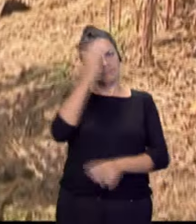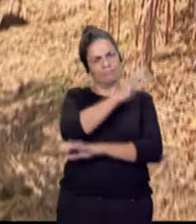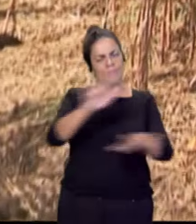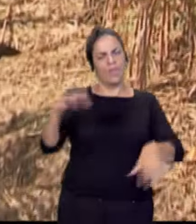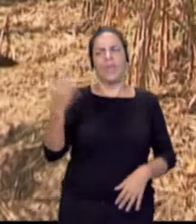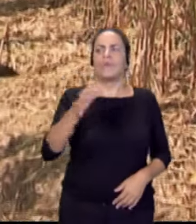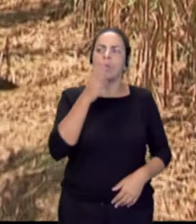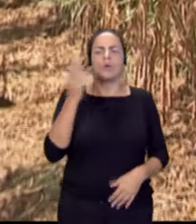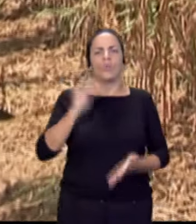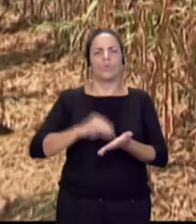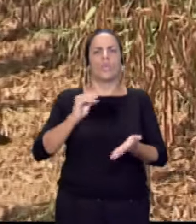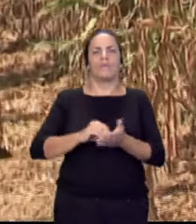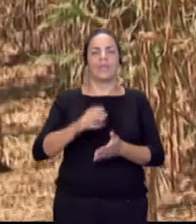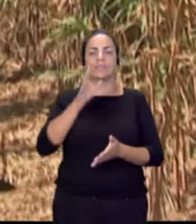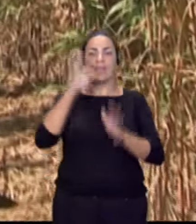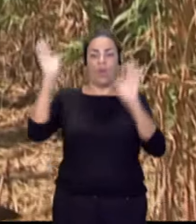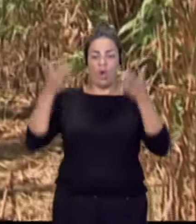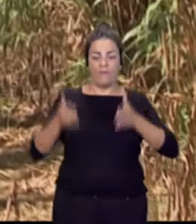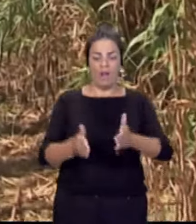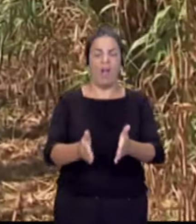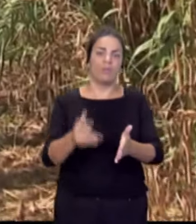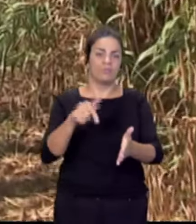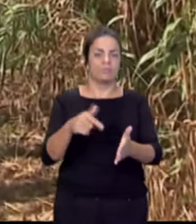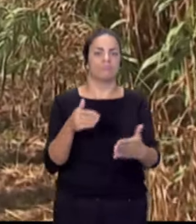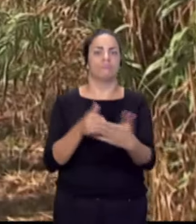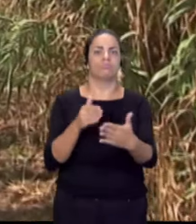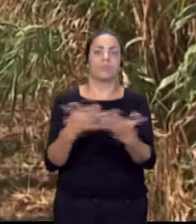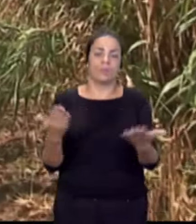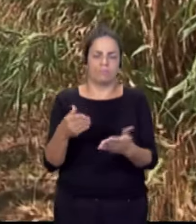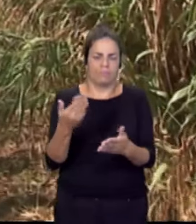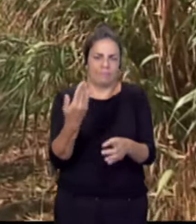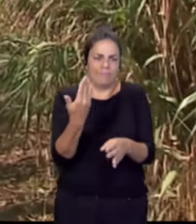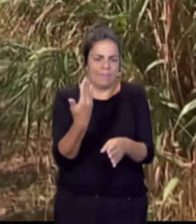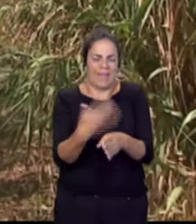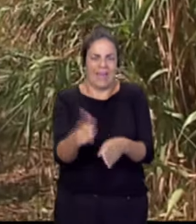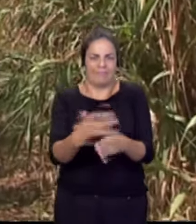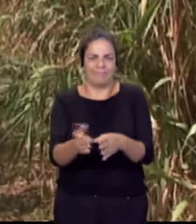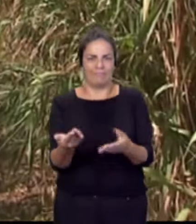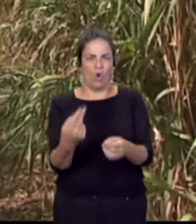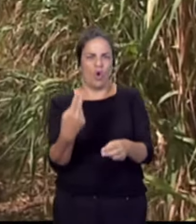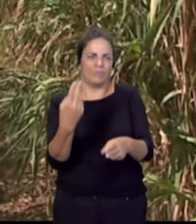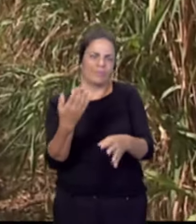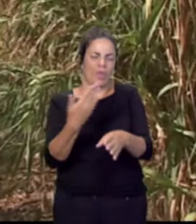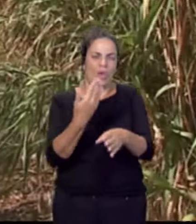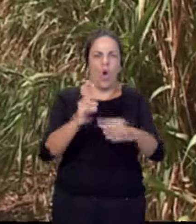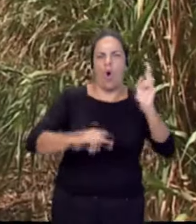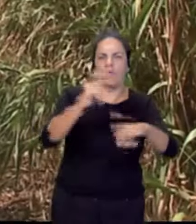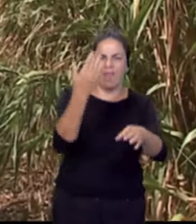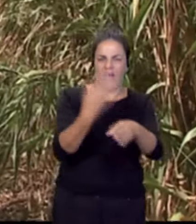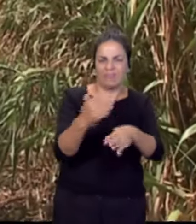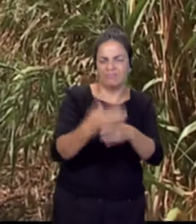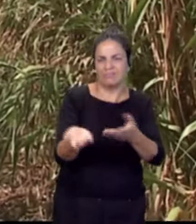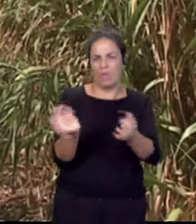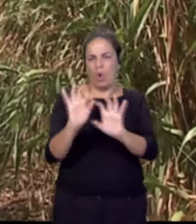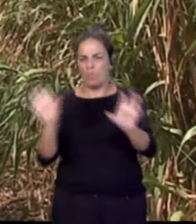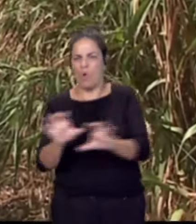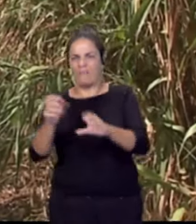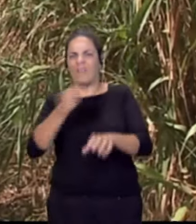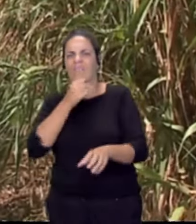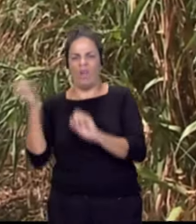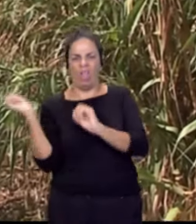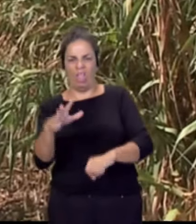el agua en esos cauces de los barrancos son escombros, ¿no? Efectivamente. Hay sitios habilitados para que, como ciudadanos, dejemos nuestros enseres y escombros